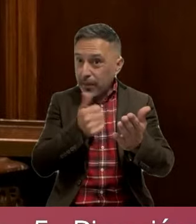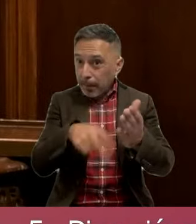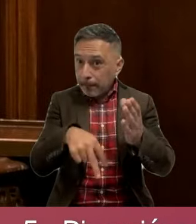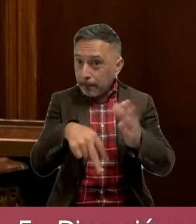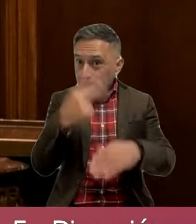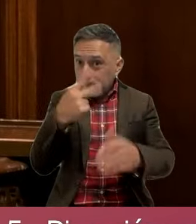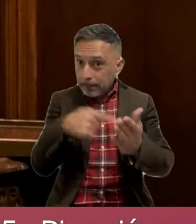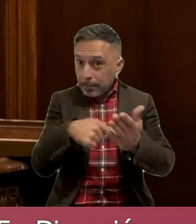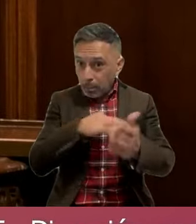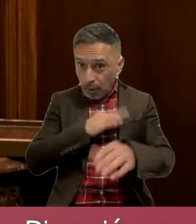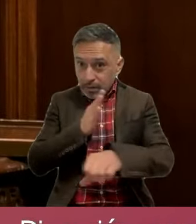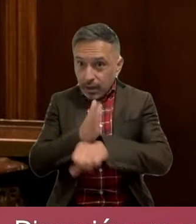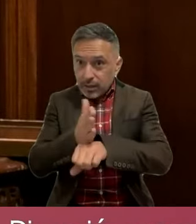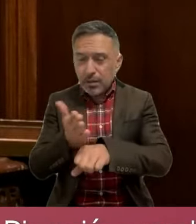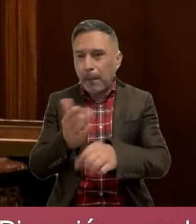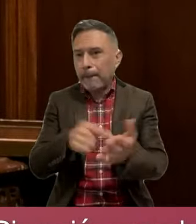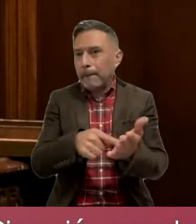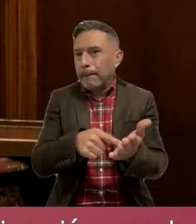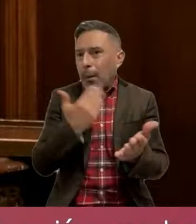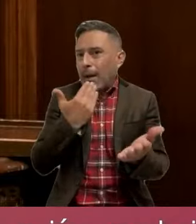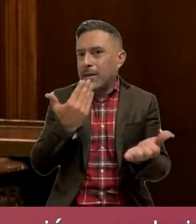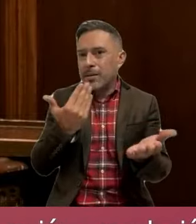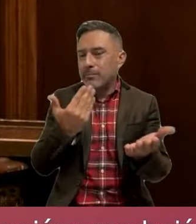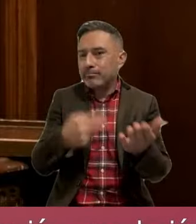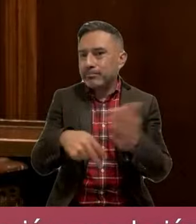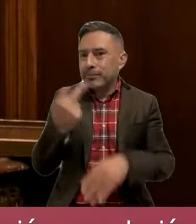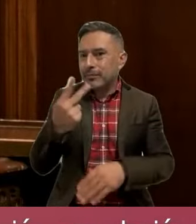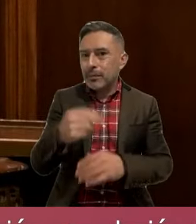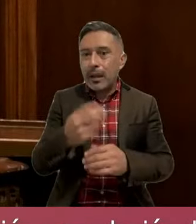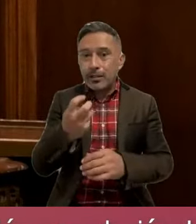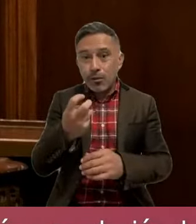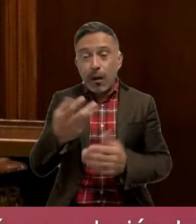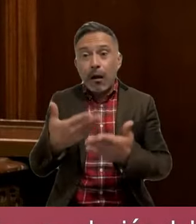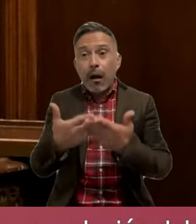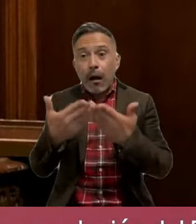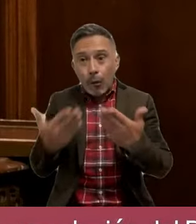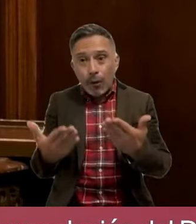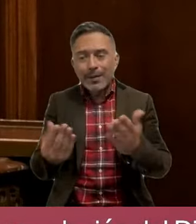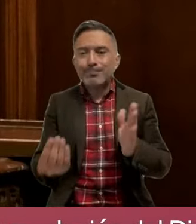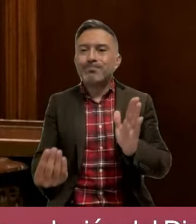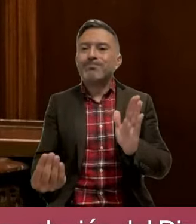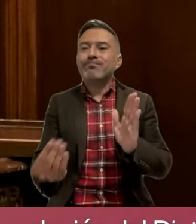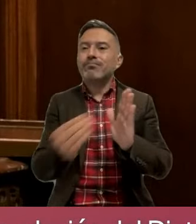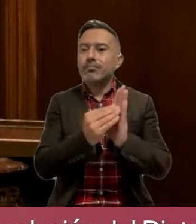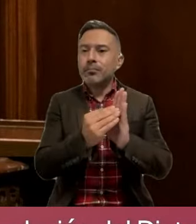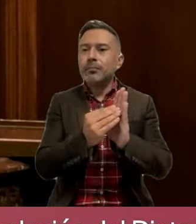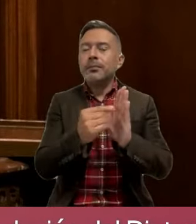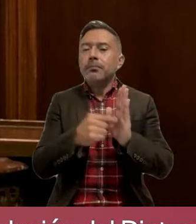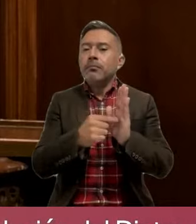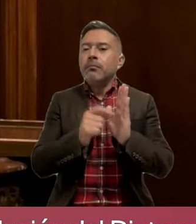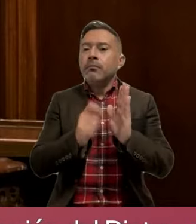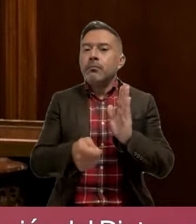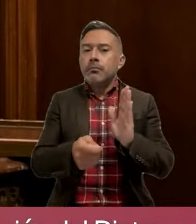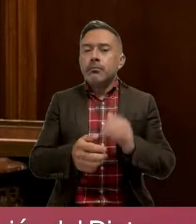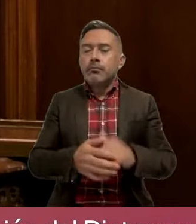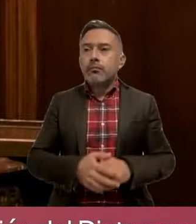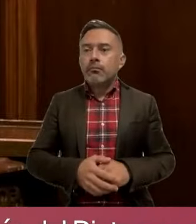Y para ello yo creo que hoy lo que se está haciendo es de una